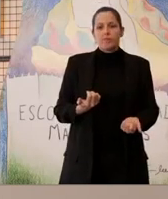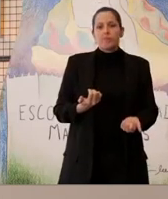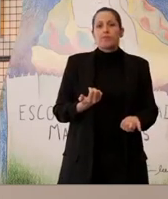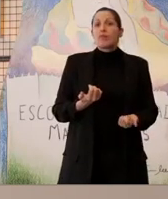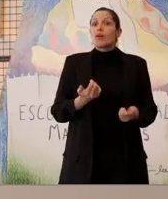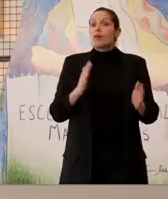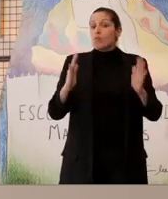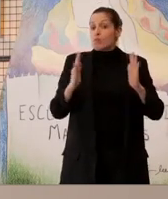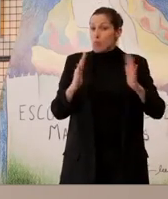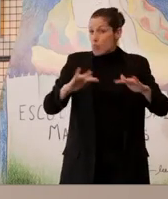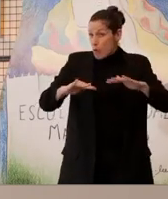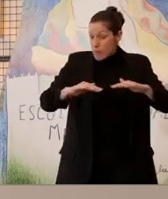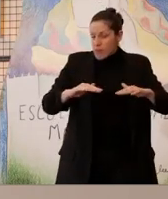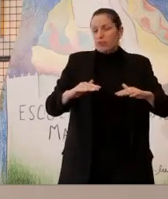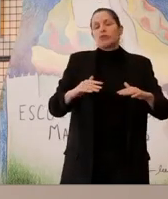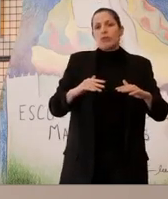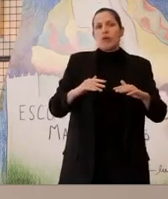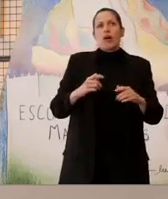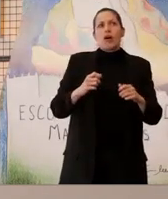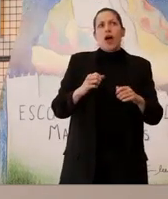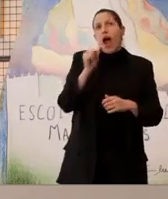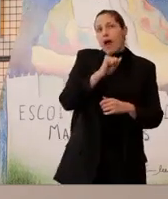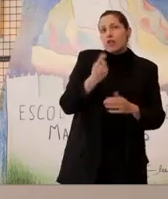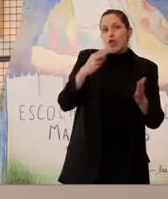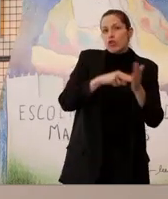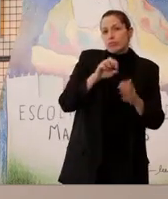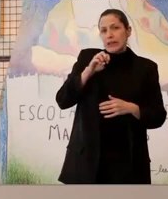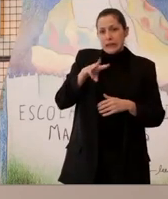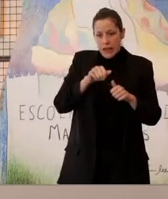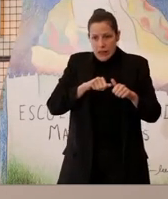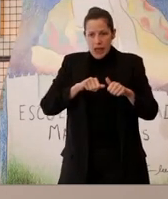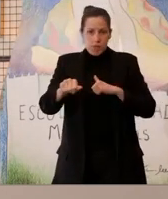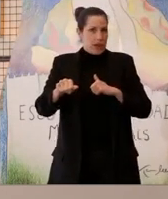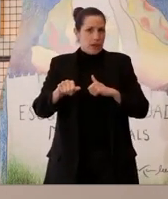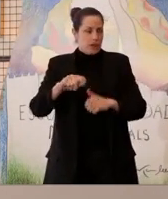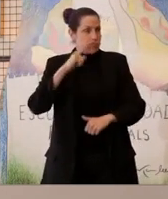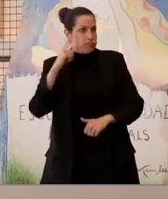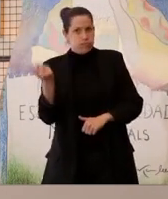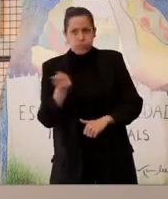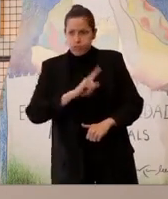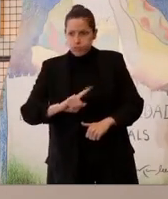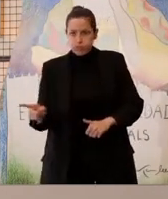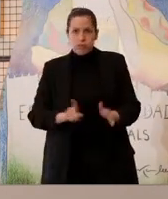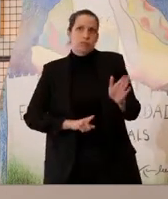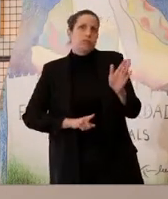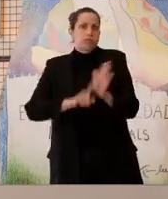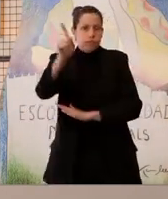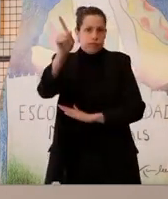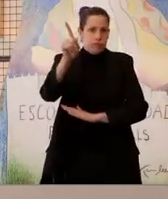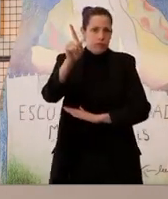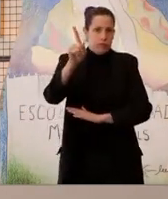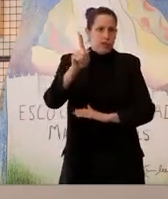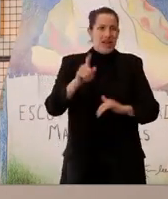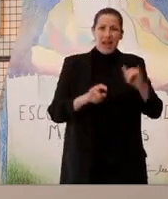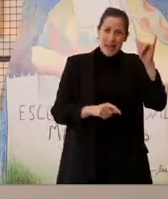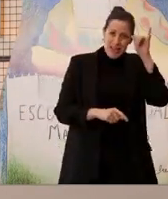del año 2013 completamente insólito en nuestra sociedad Ya quisiera la izquierda tener la capacidad